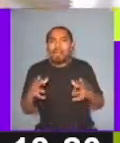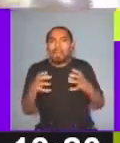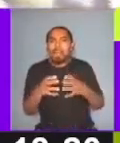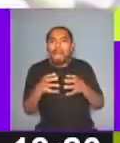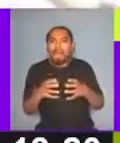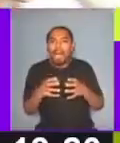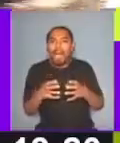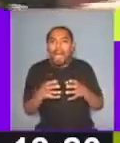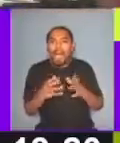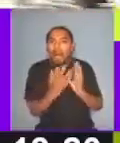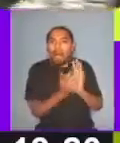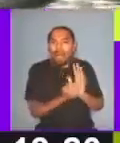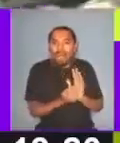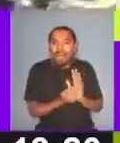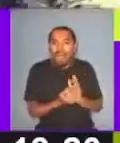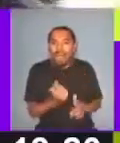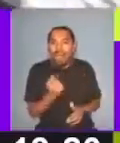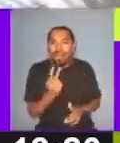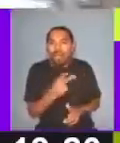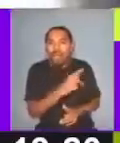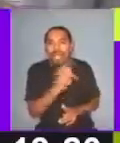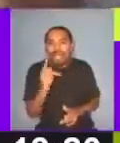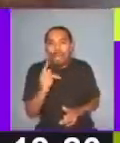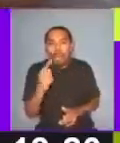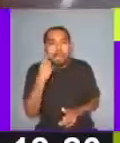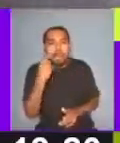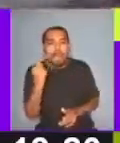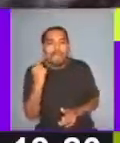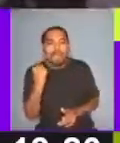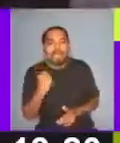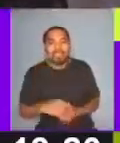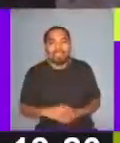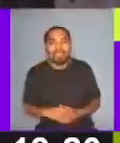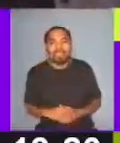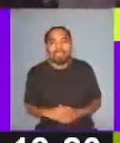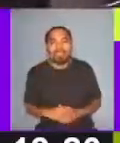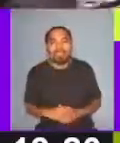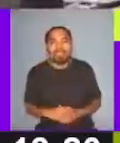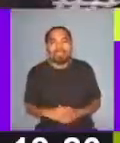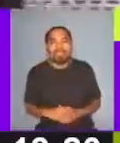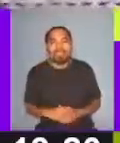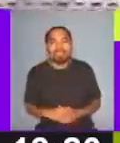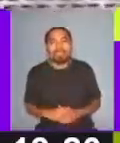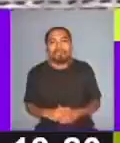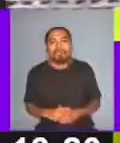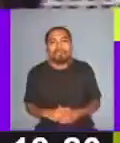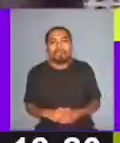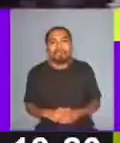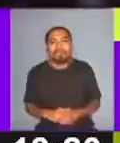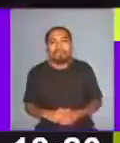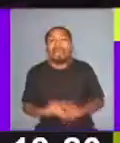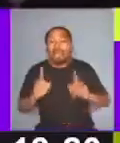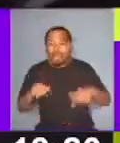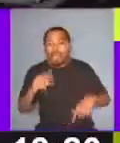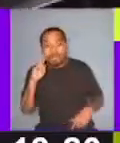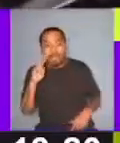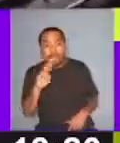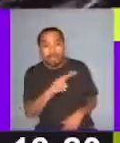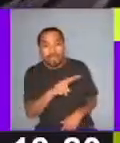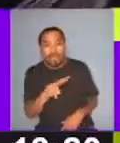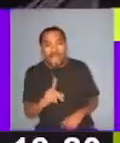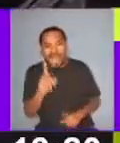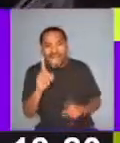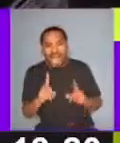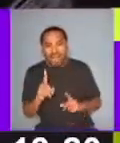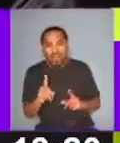2 kg 1000 pesos casi todos los puestos y en este caso también vemos que hay ya también este un faltante de algunos